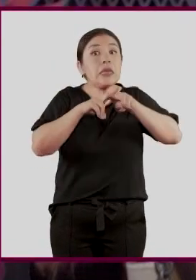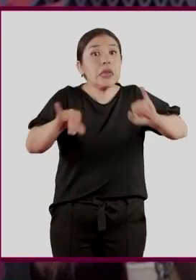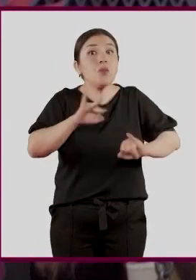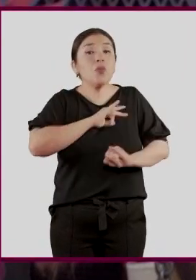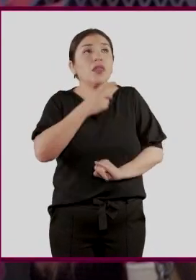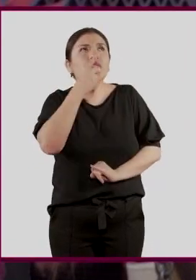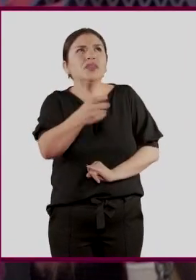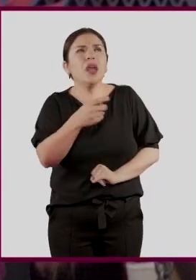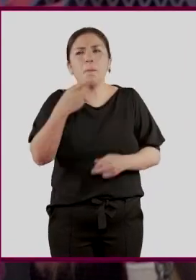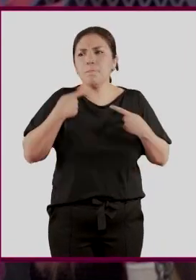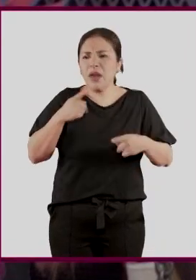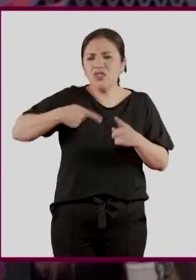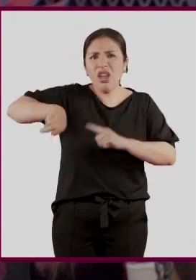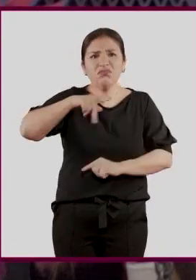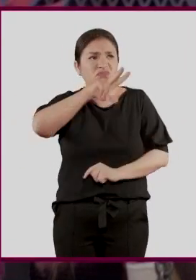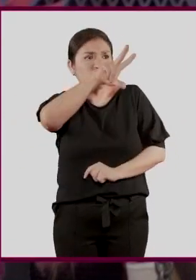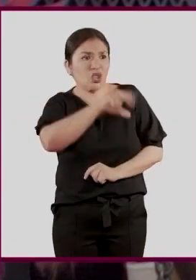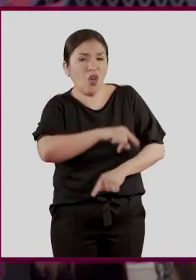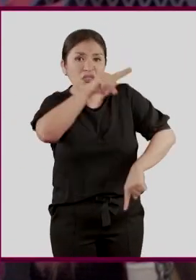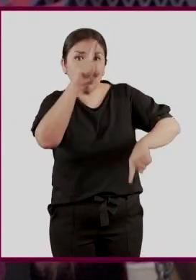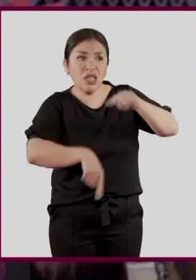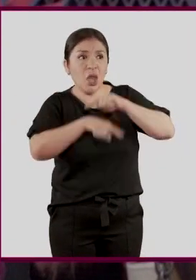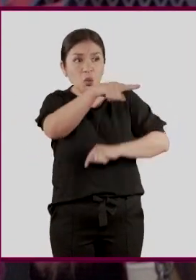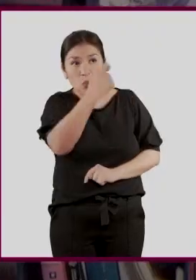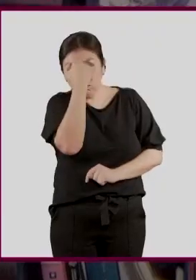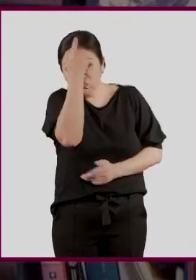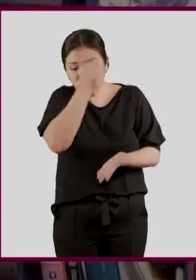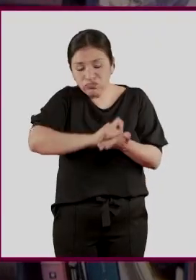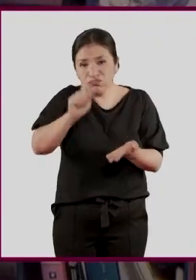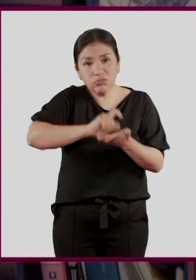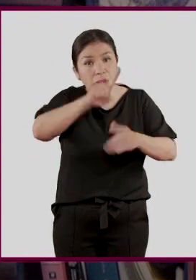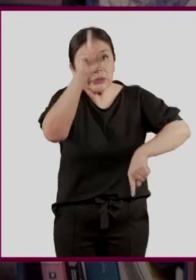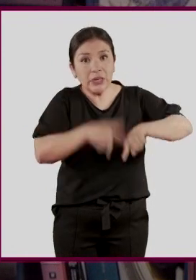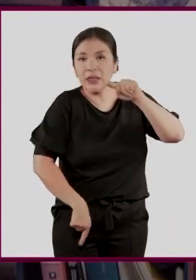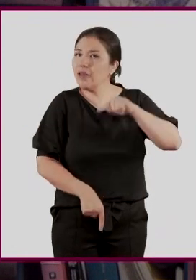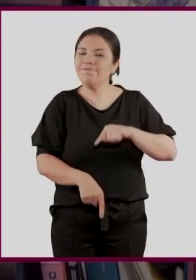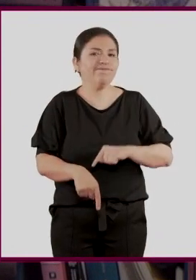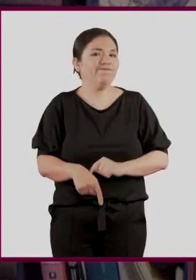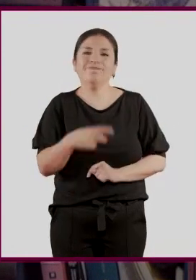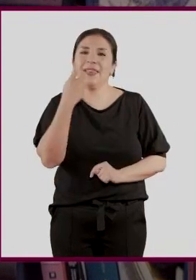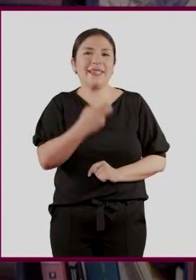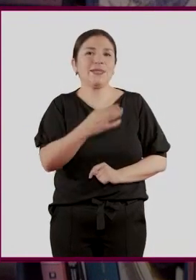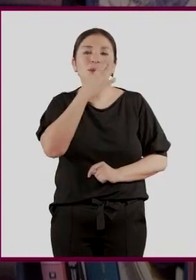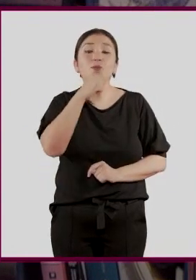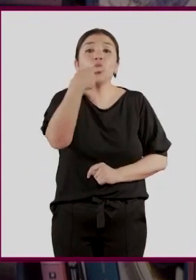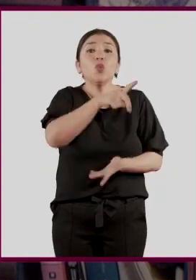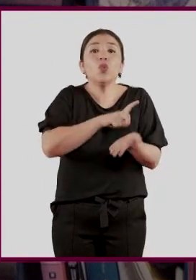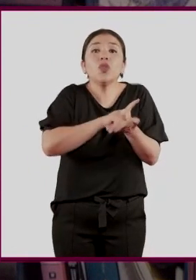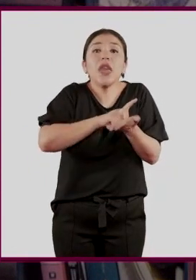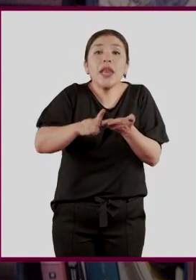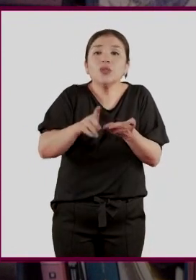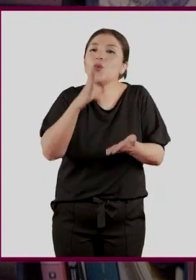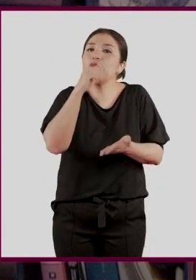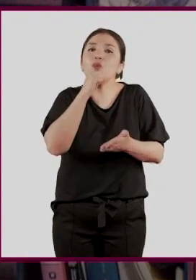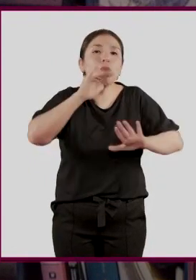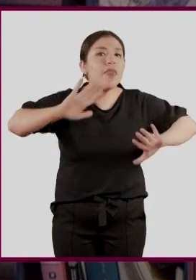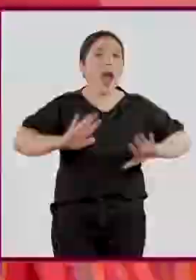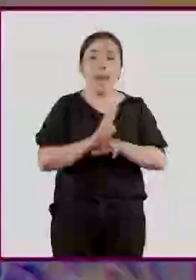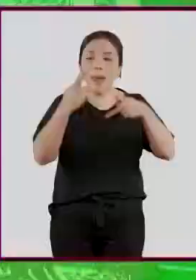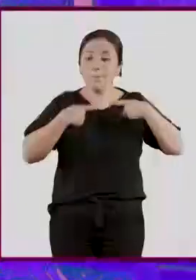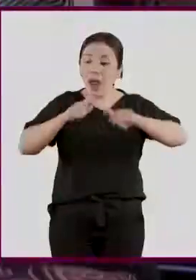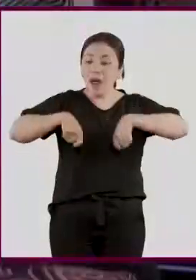puede decir, negar que tú eres el autor. Eso, la autoría es un derecho moral